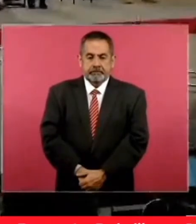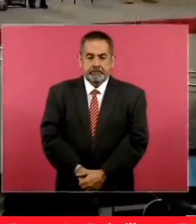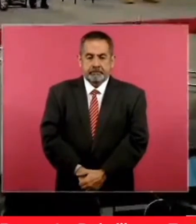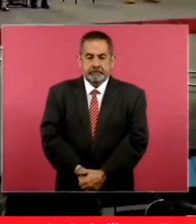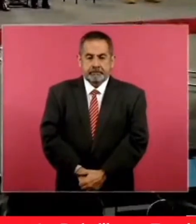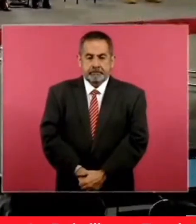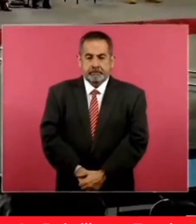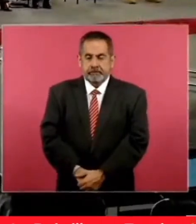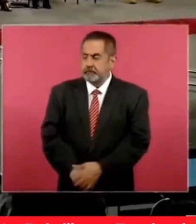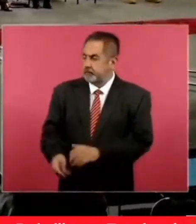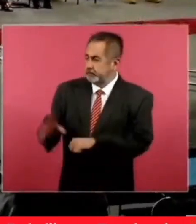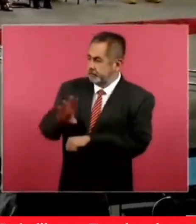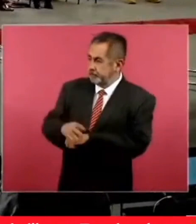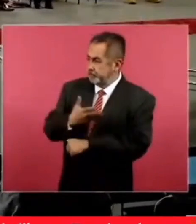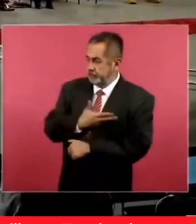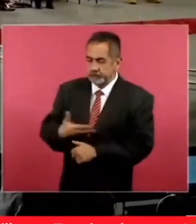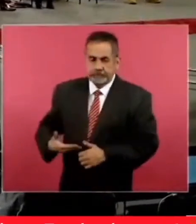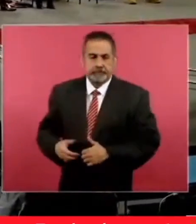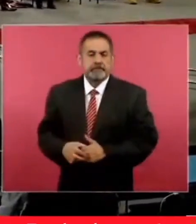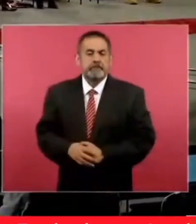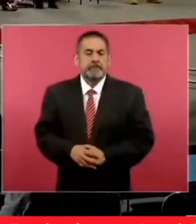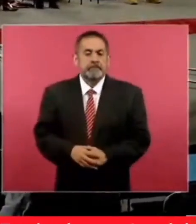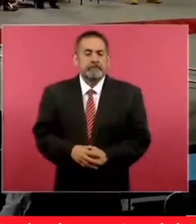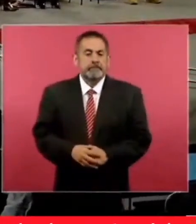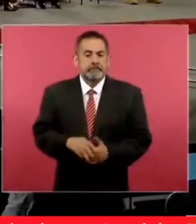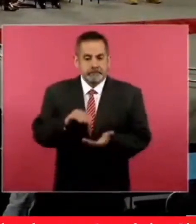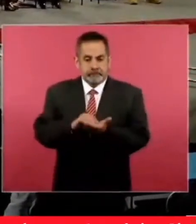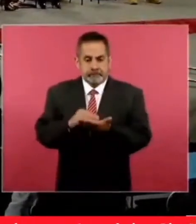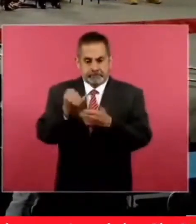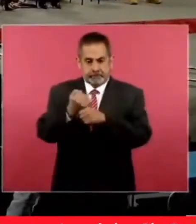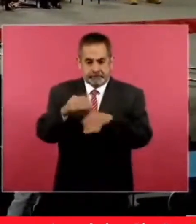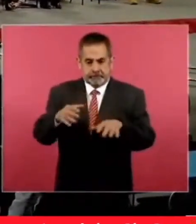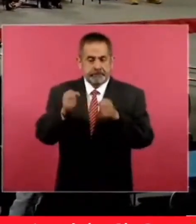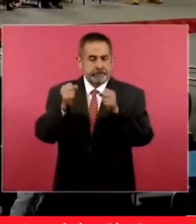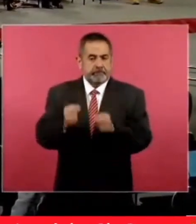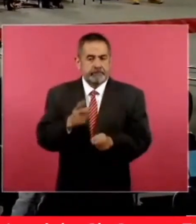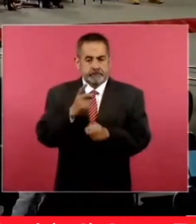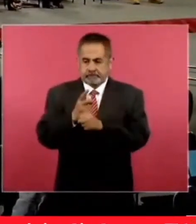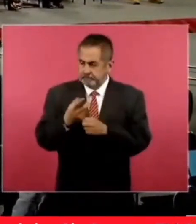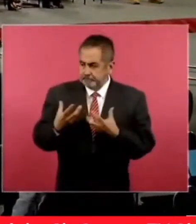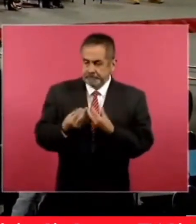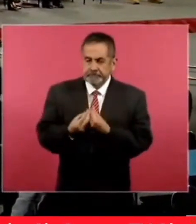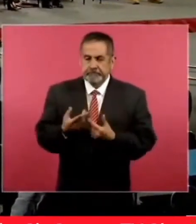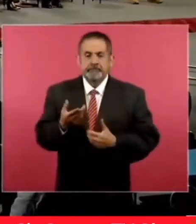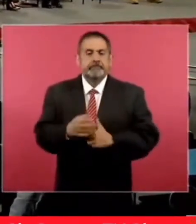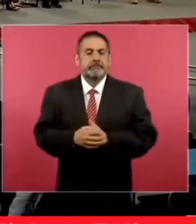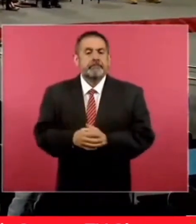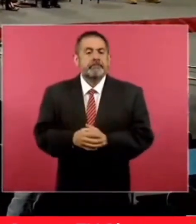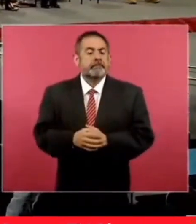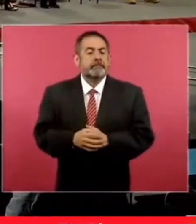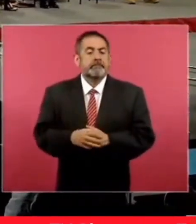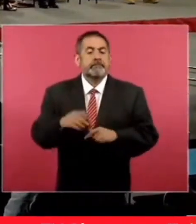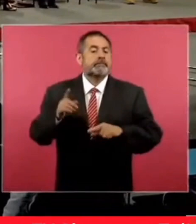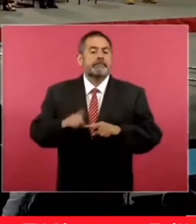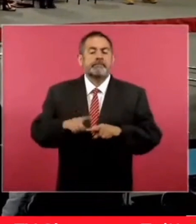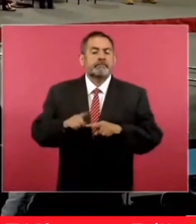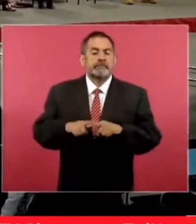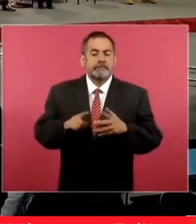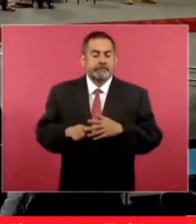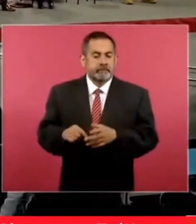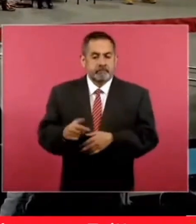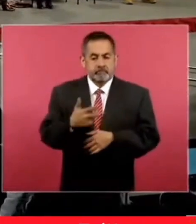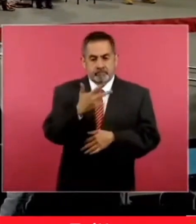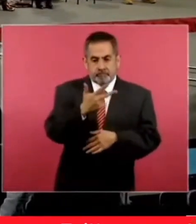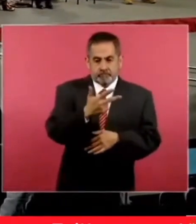con su permiso Señor Presidente continuamos con el informe de seguridad conjunto que corresponde del